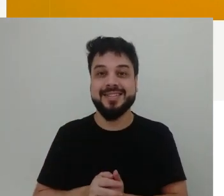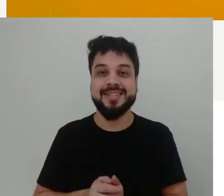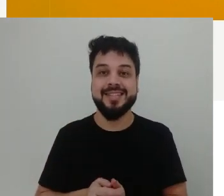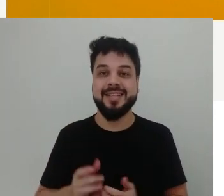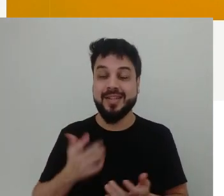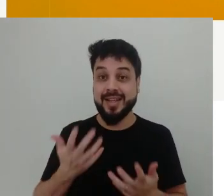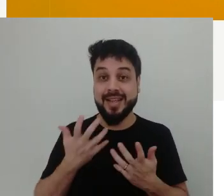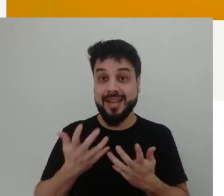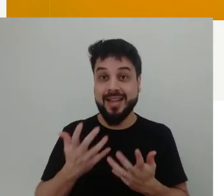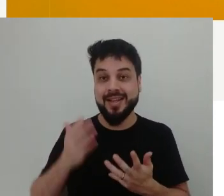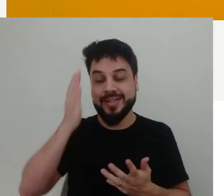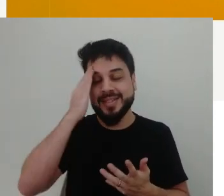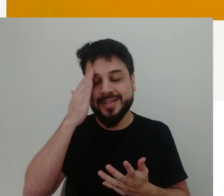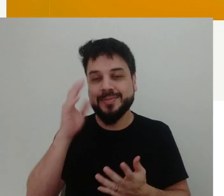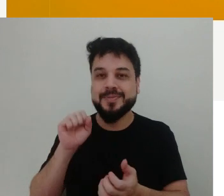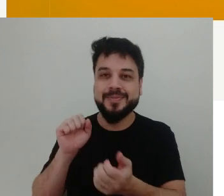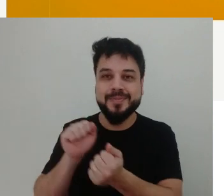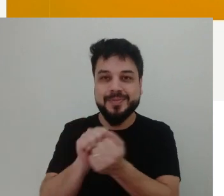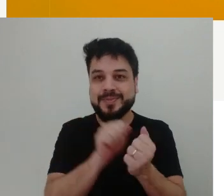Não funciona.